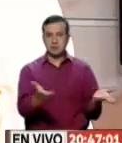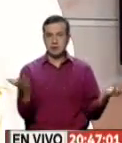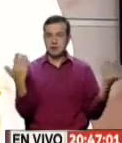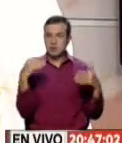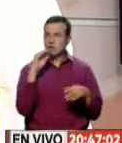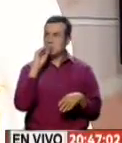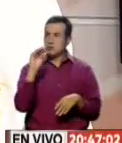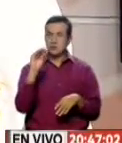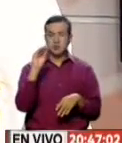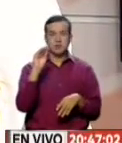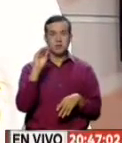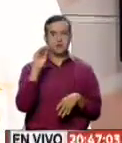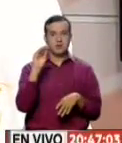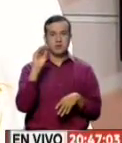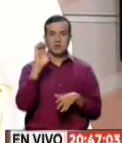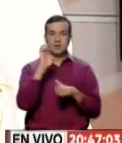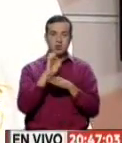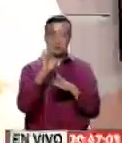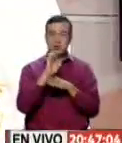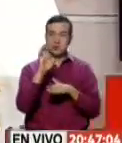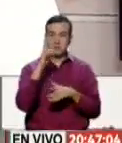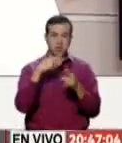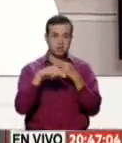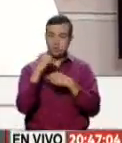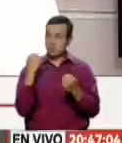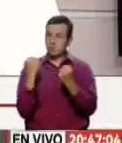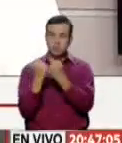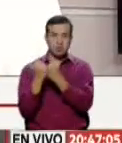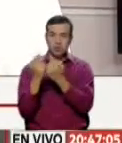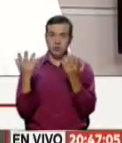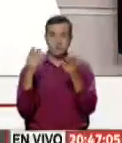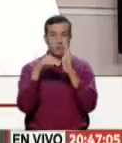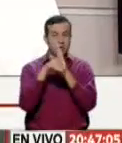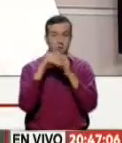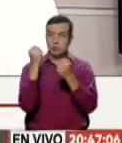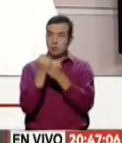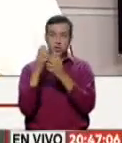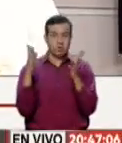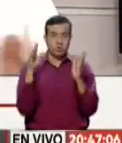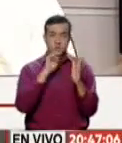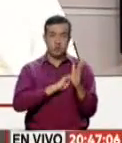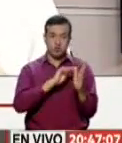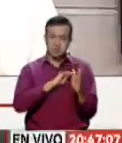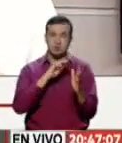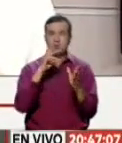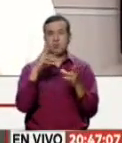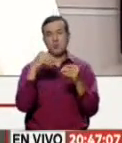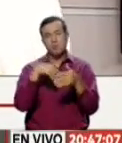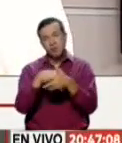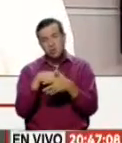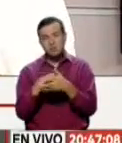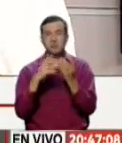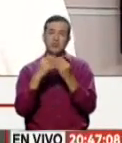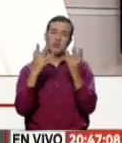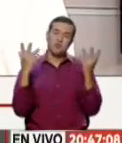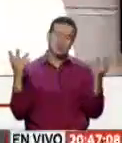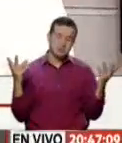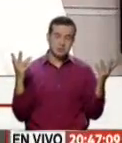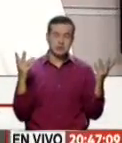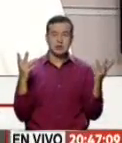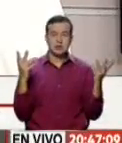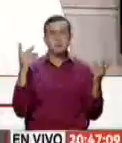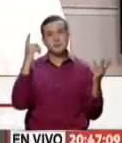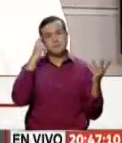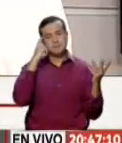yo dije, y lo repito, aquí en el Ecuador al emprendedor no lo apoyan los bancos, y el municipio le pone tantas trabas. Entonces